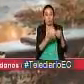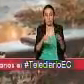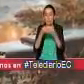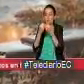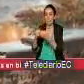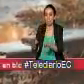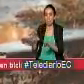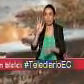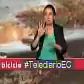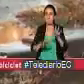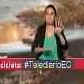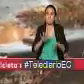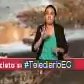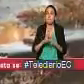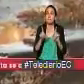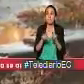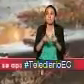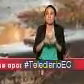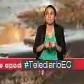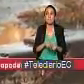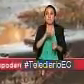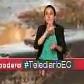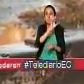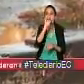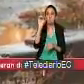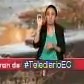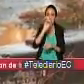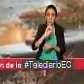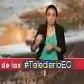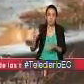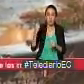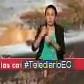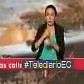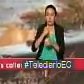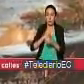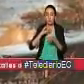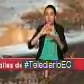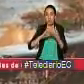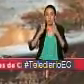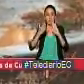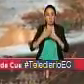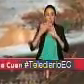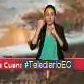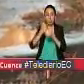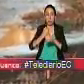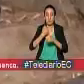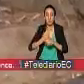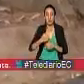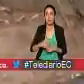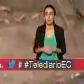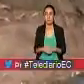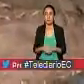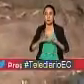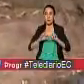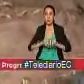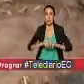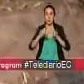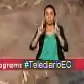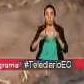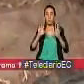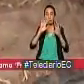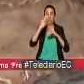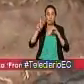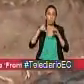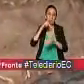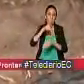maltrato, aunque no cause lesiones, se consideran una contravención y la penalidad será de hasta 100 horas de servicio comunitario. Sin embargo, expertos en